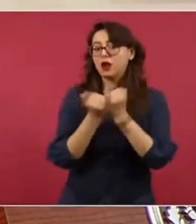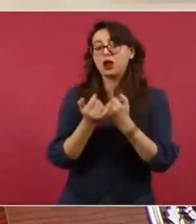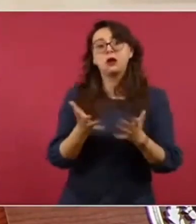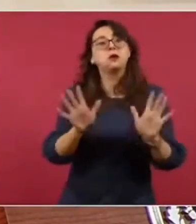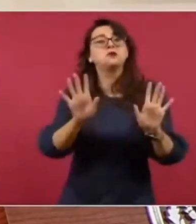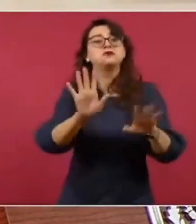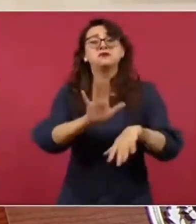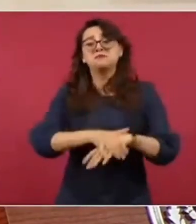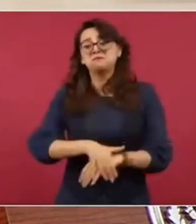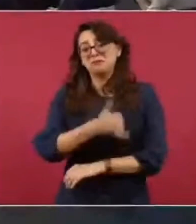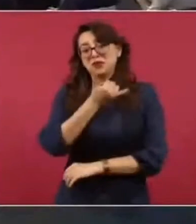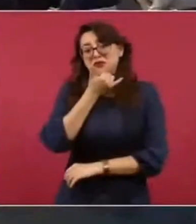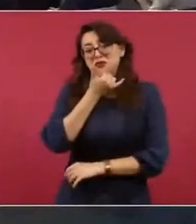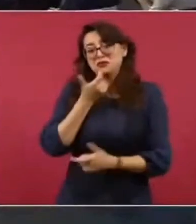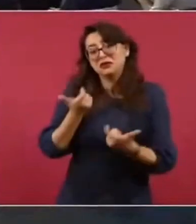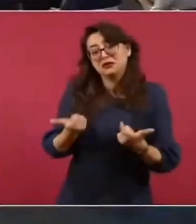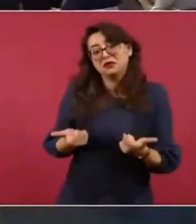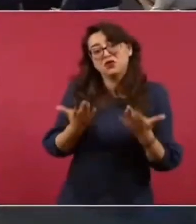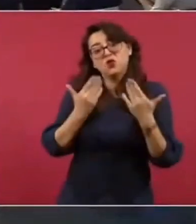¿Cómo que no va a haber?